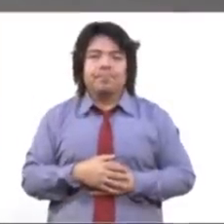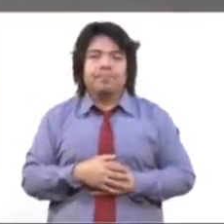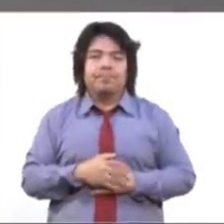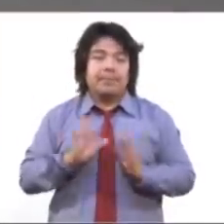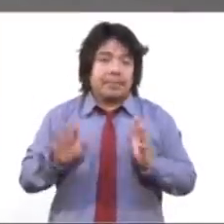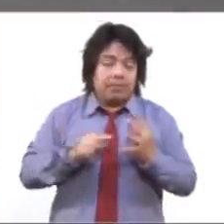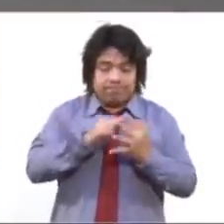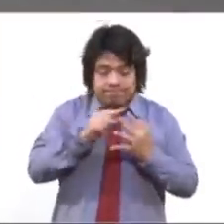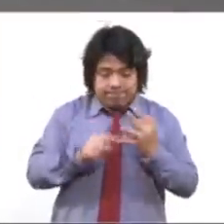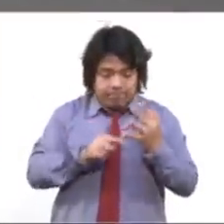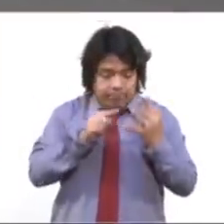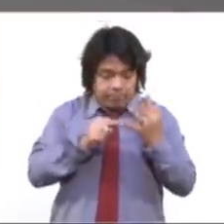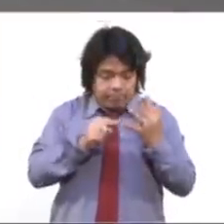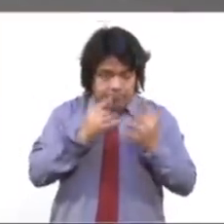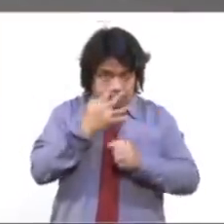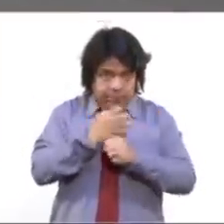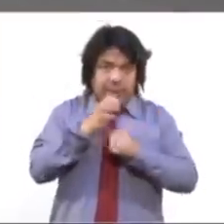Y ya la última.